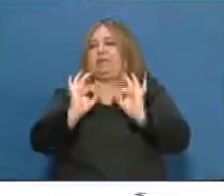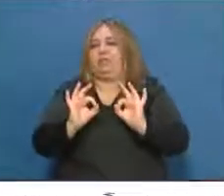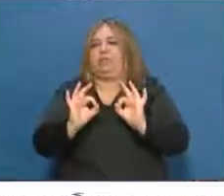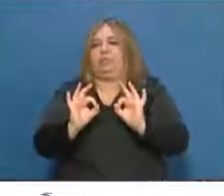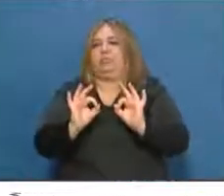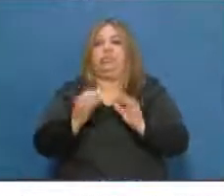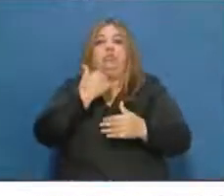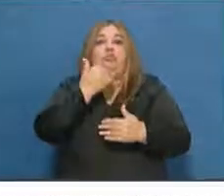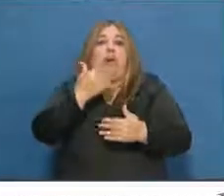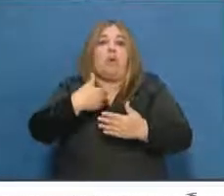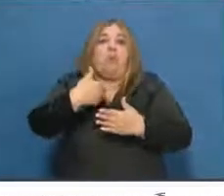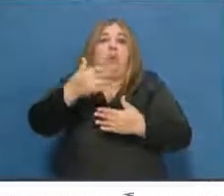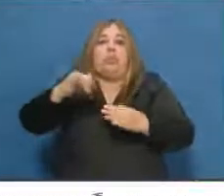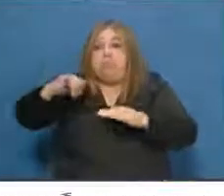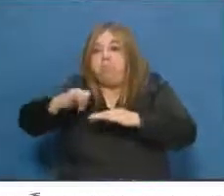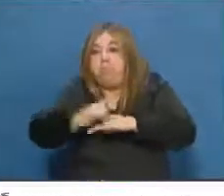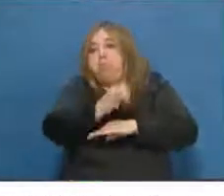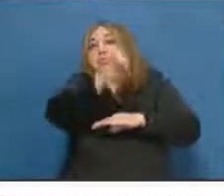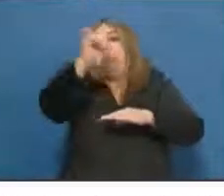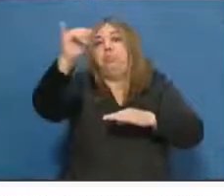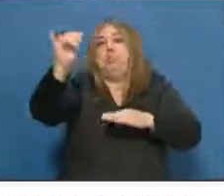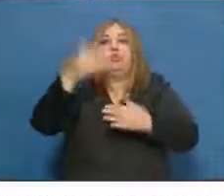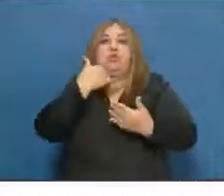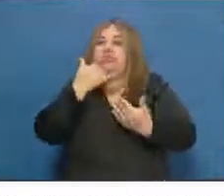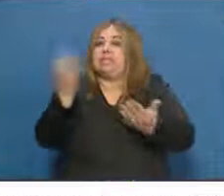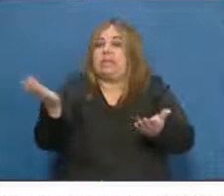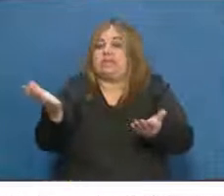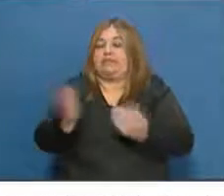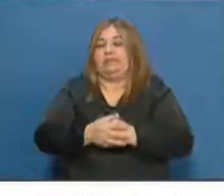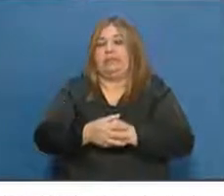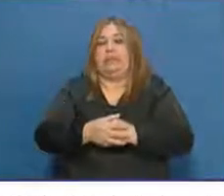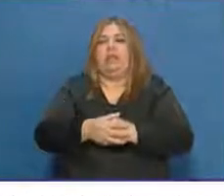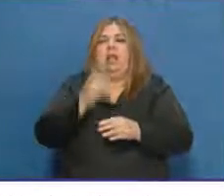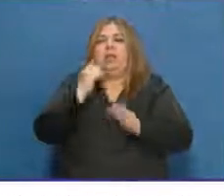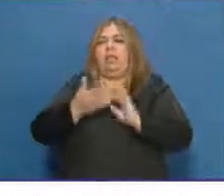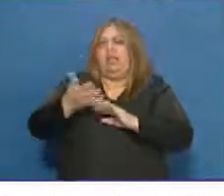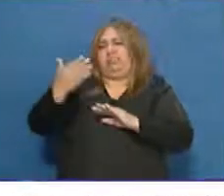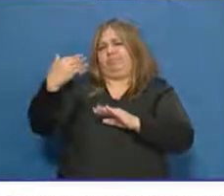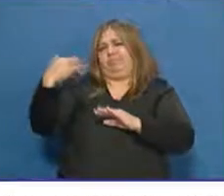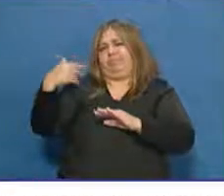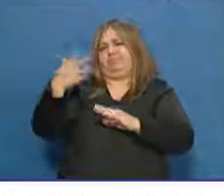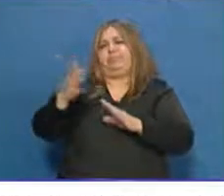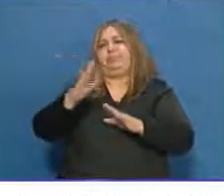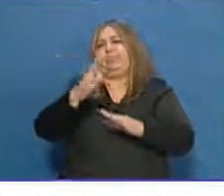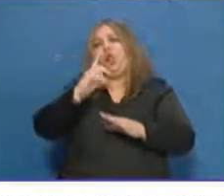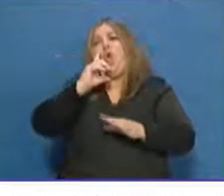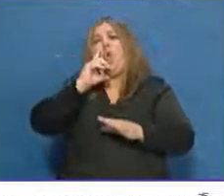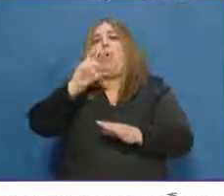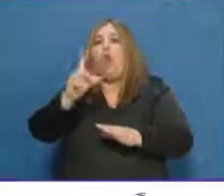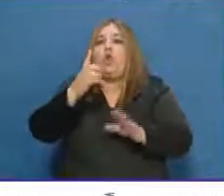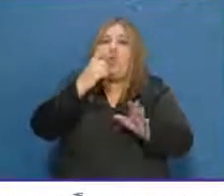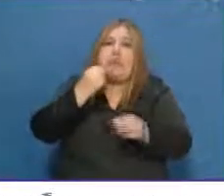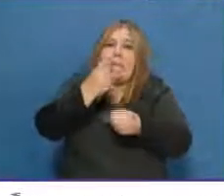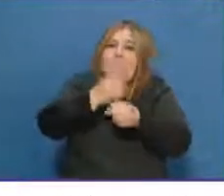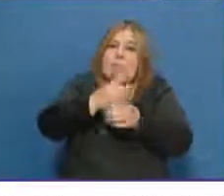están en condiciones. Se había dicho días atrás sobre la posibilidad de que a principios de julio se retomen las operaciones en